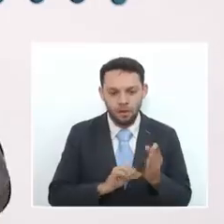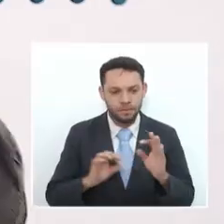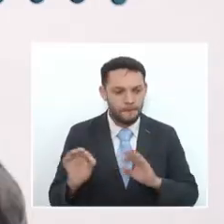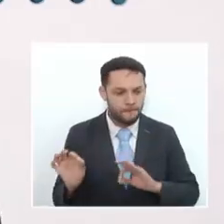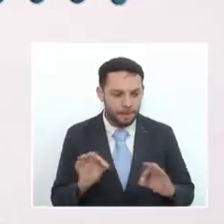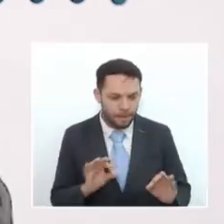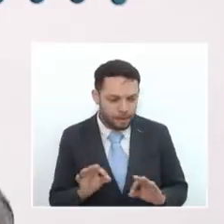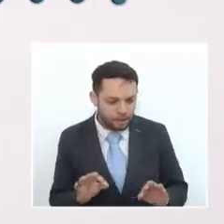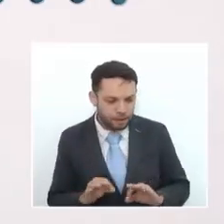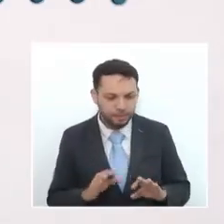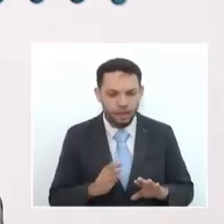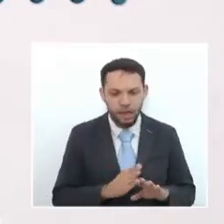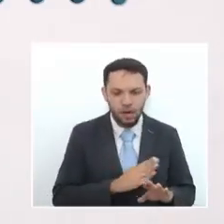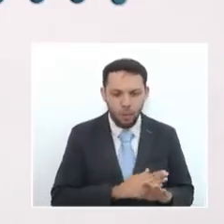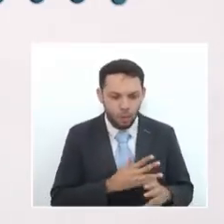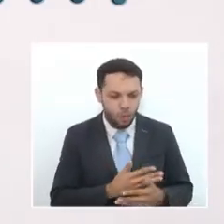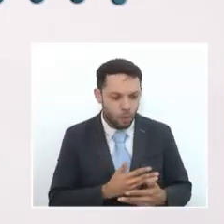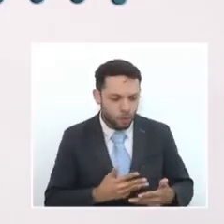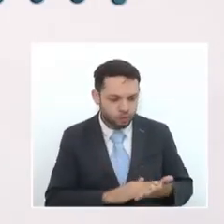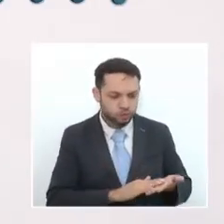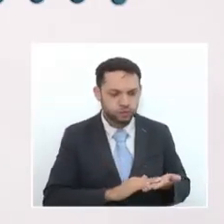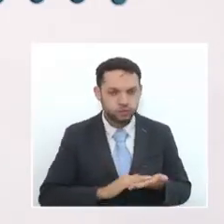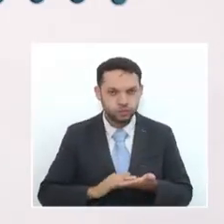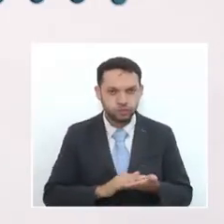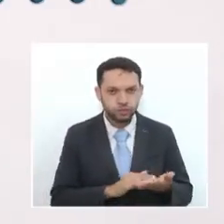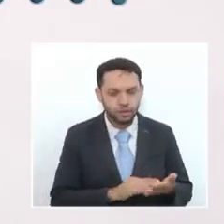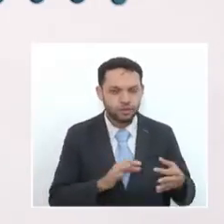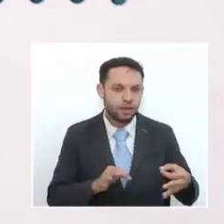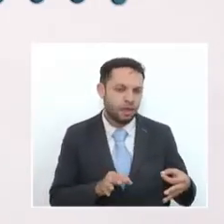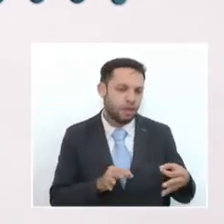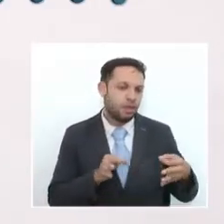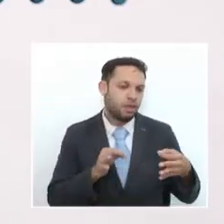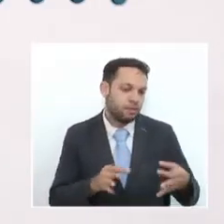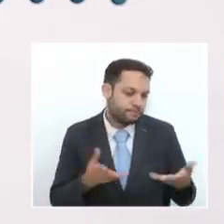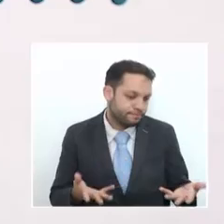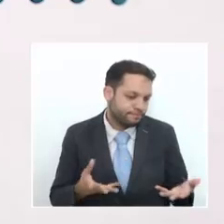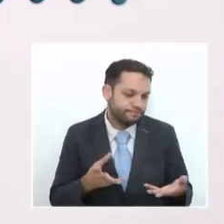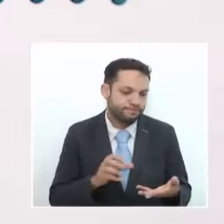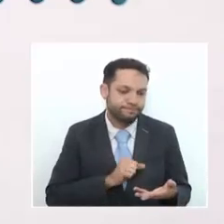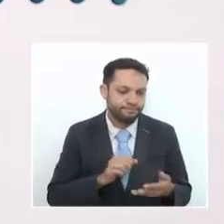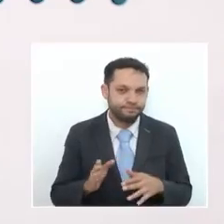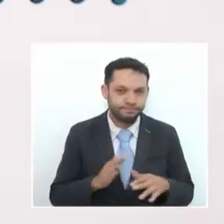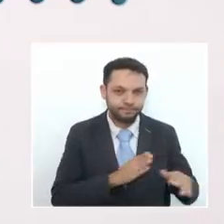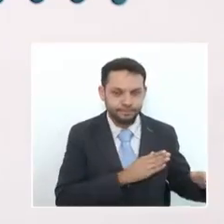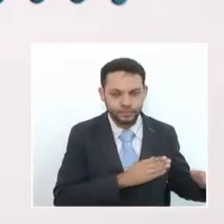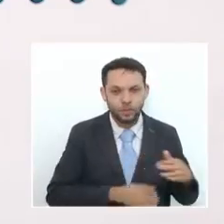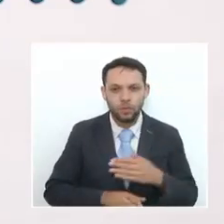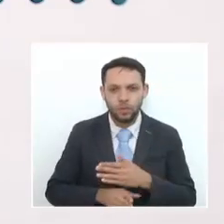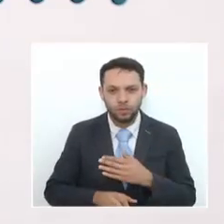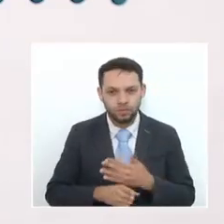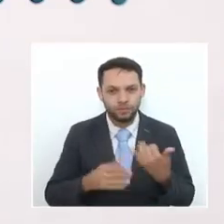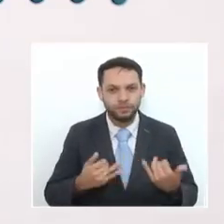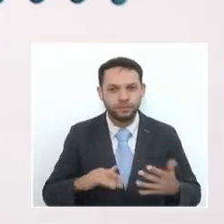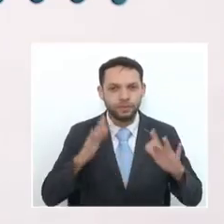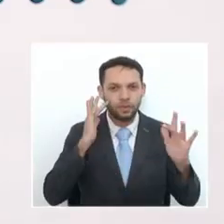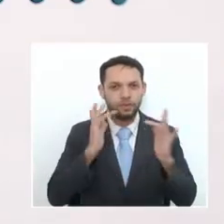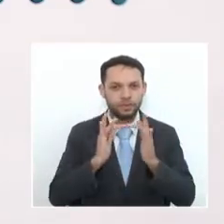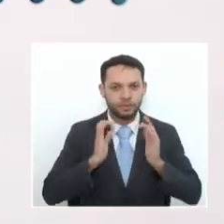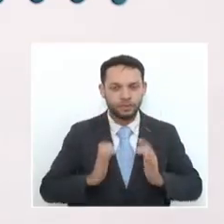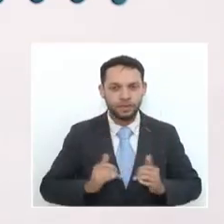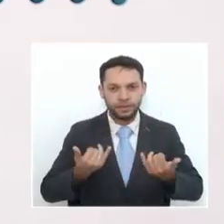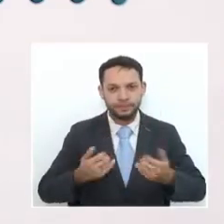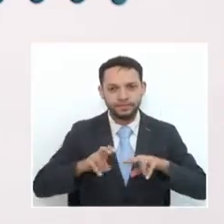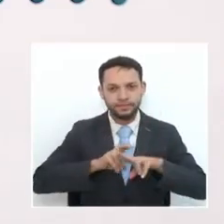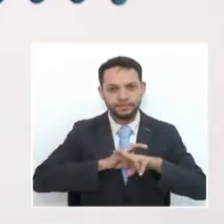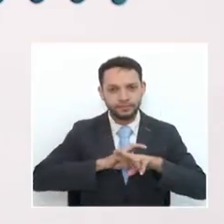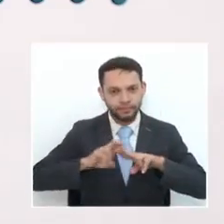que las cosas se han ido aplazando, se han ido aplazando. Bueno, bienvenidos. Aquí estamos en Conexión Vital, en directo desde Manizales